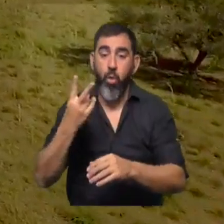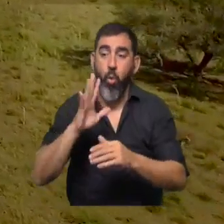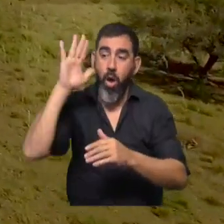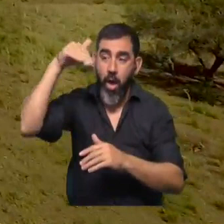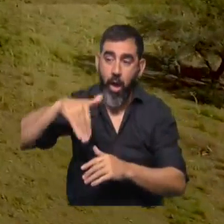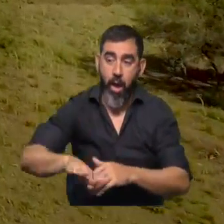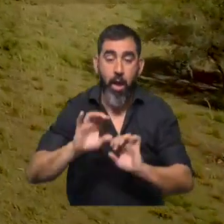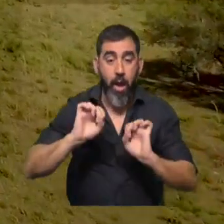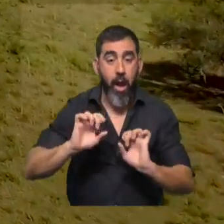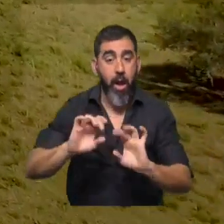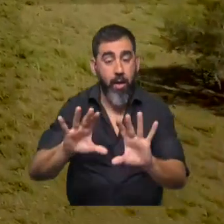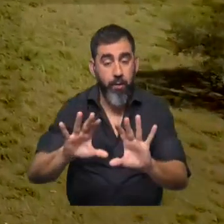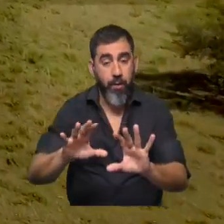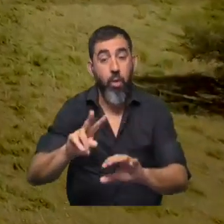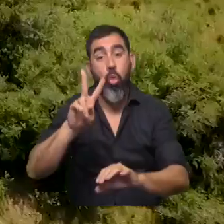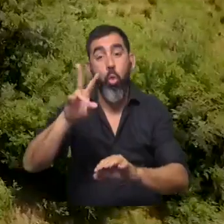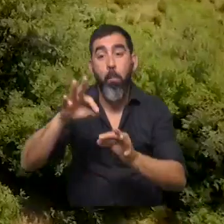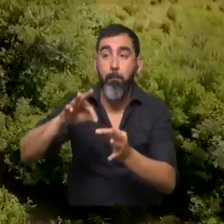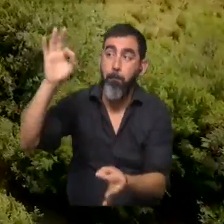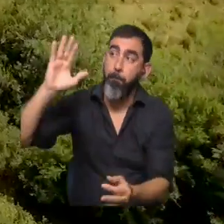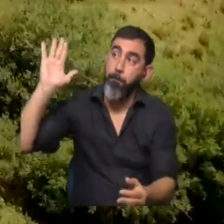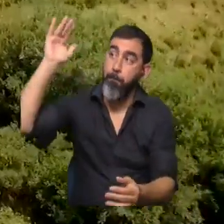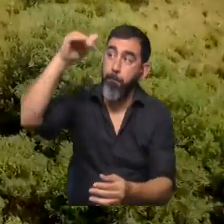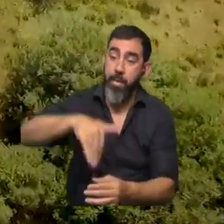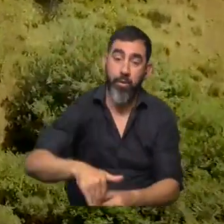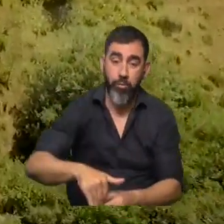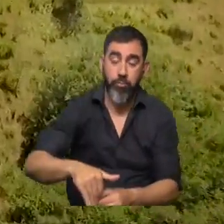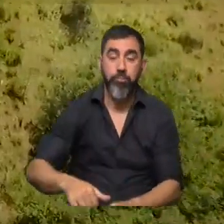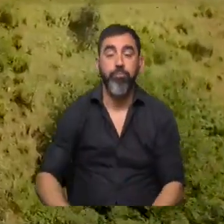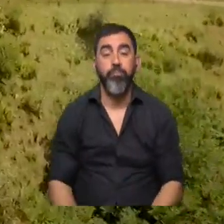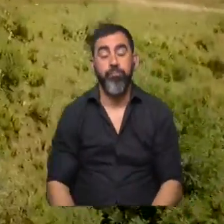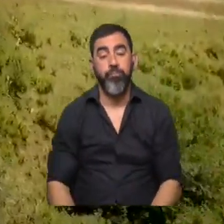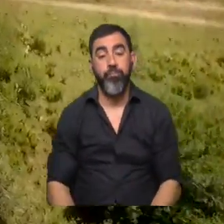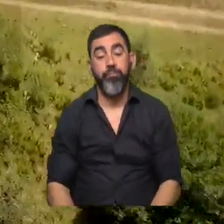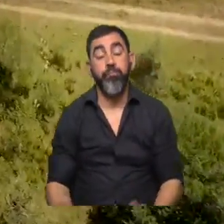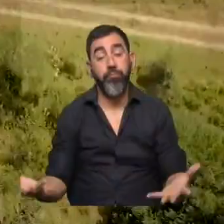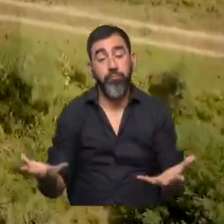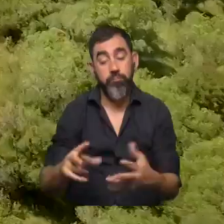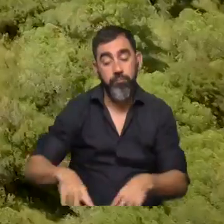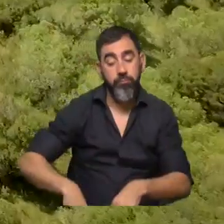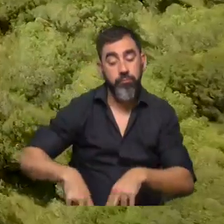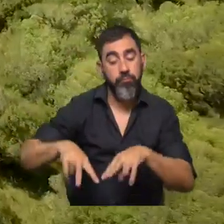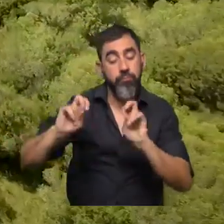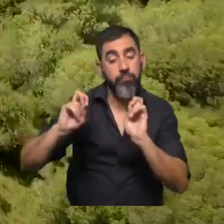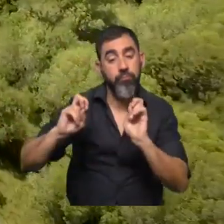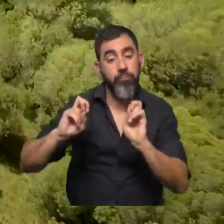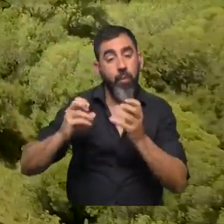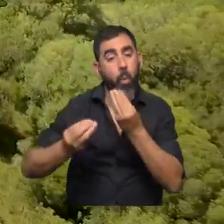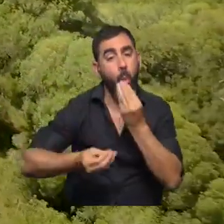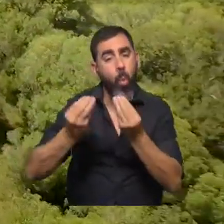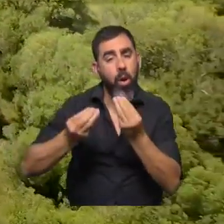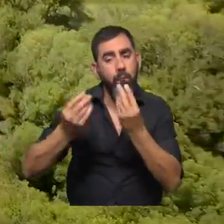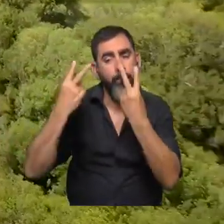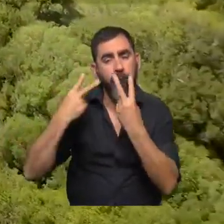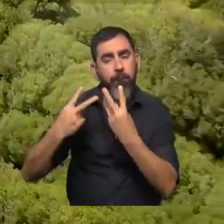que hay a lo largo del río, de más de 2 metros de altura, llegando hacia las nacientes. Ahora estamos profundizando a ver qué tan móviles son